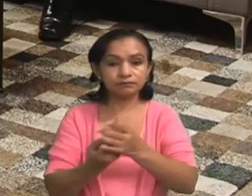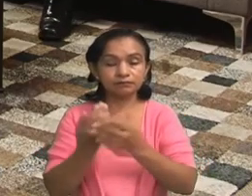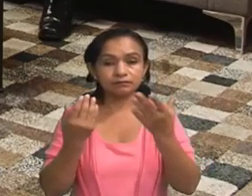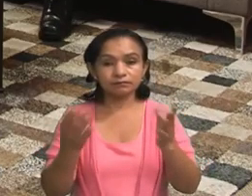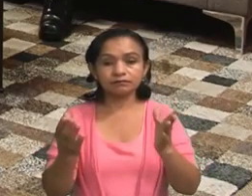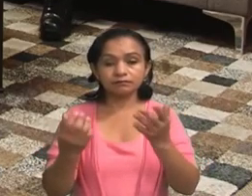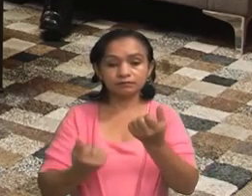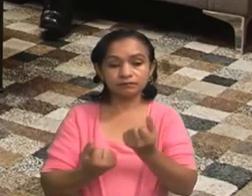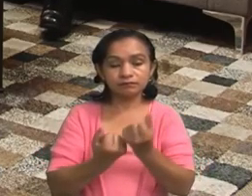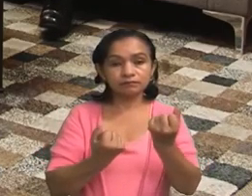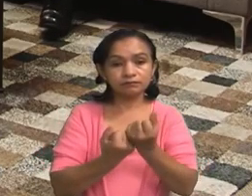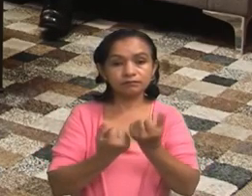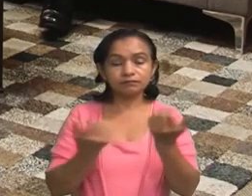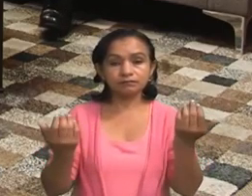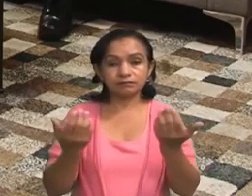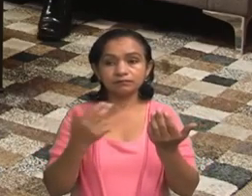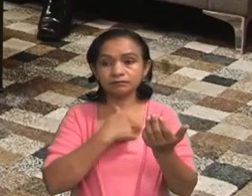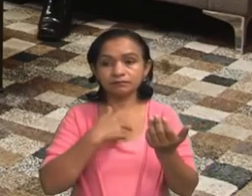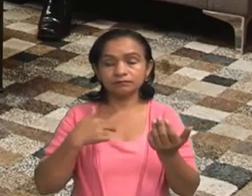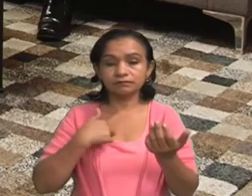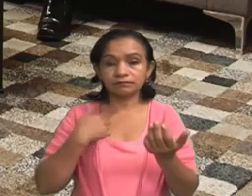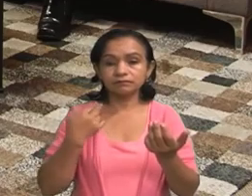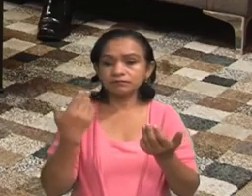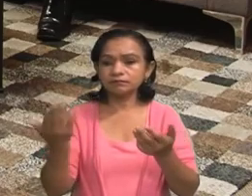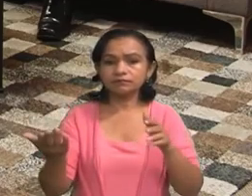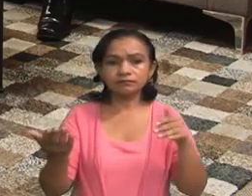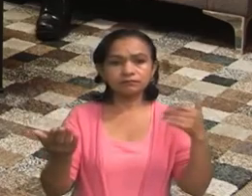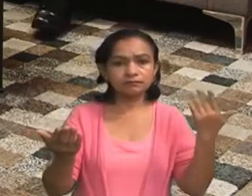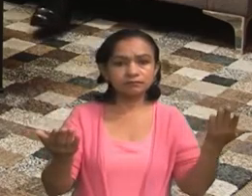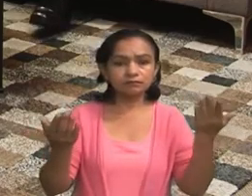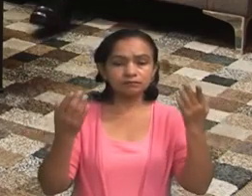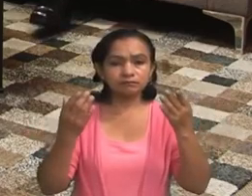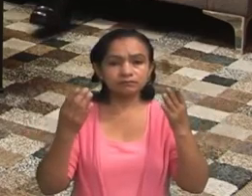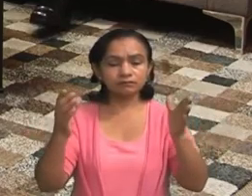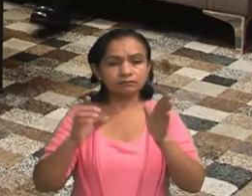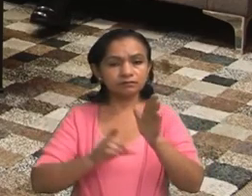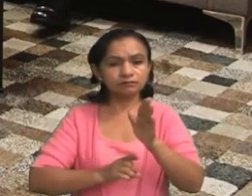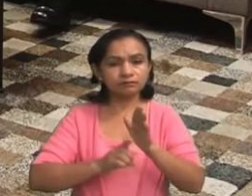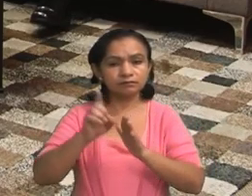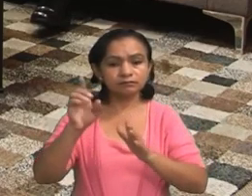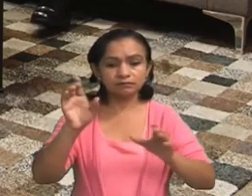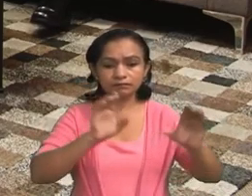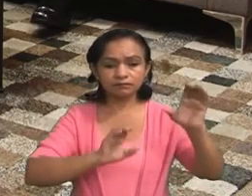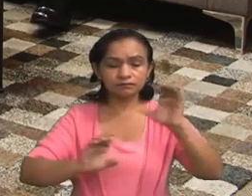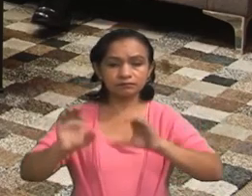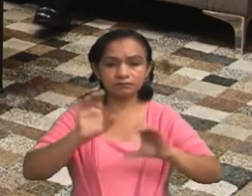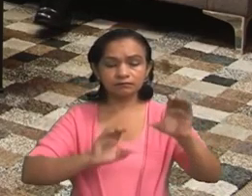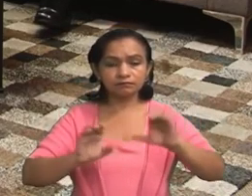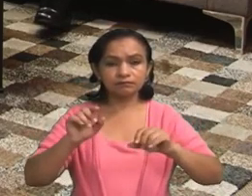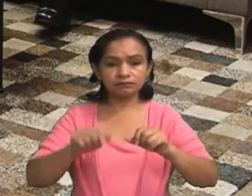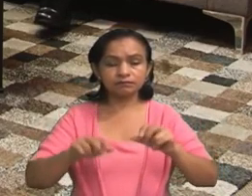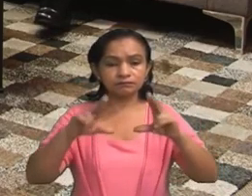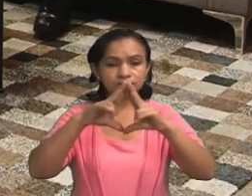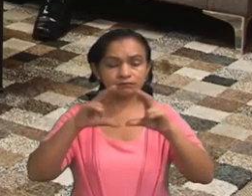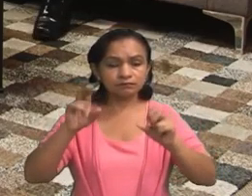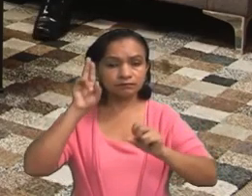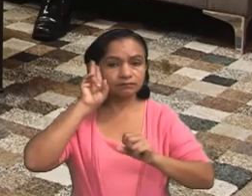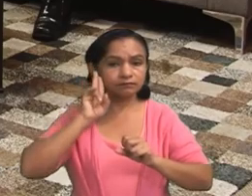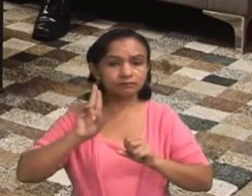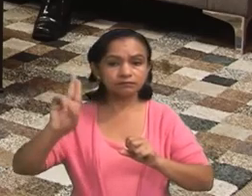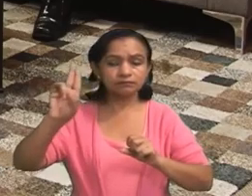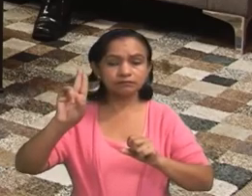La cooperación técnica se da cuenta de cuáles son los intereses del avance de la ciencia de este país producto del trabajo de las